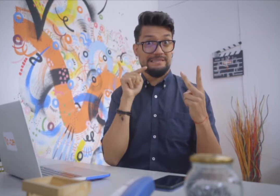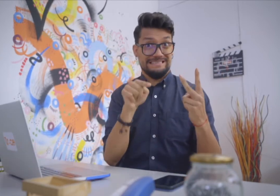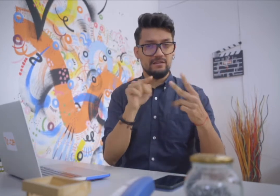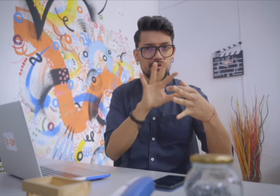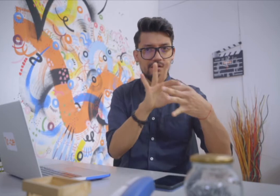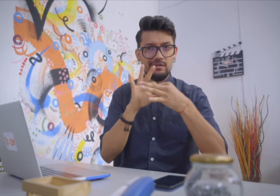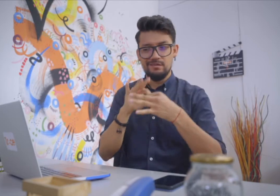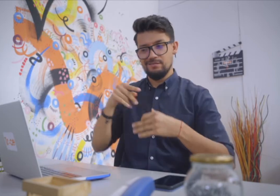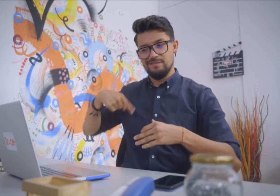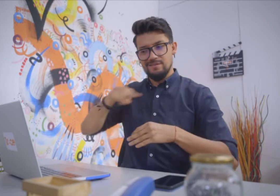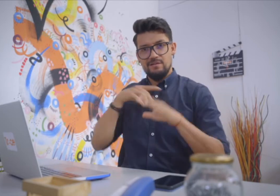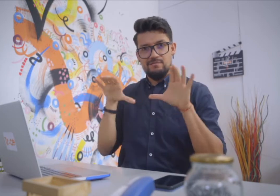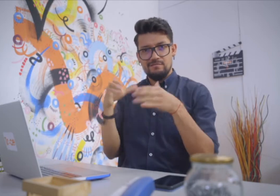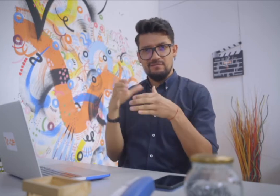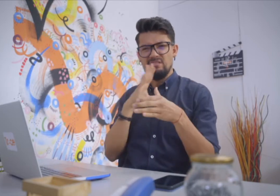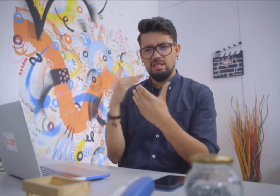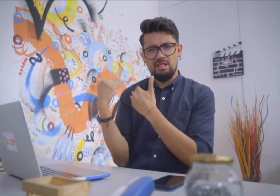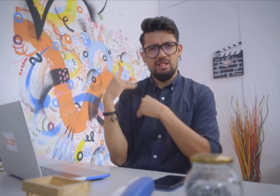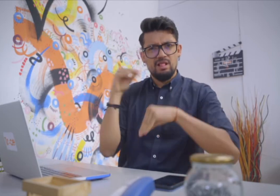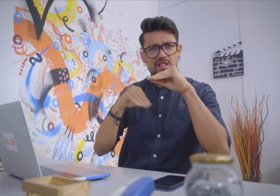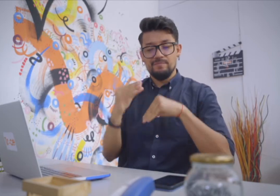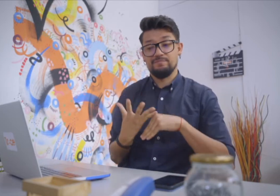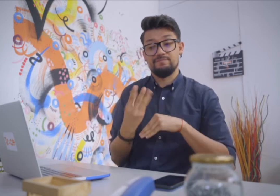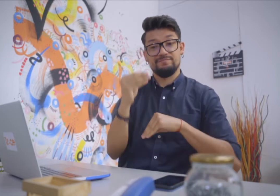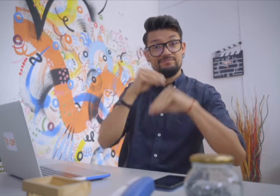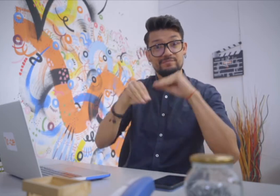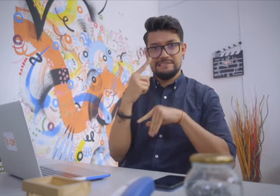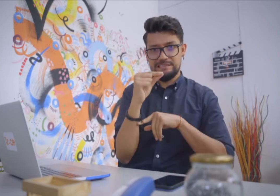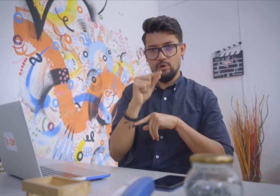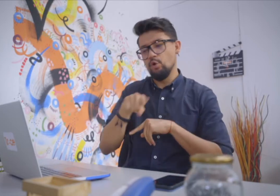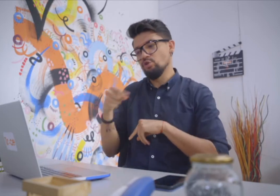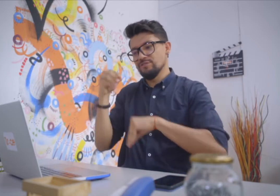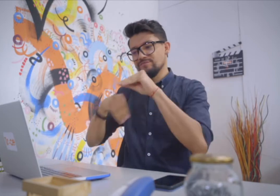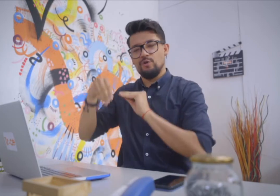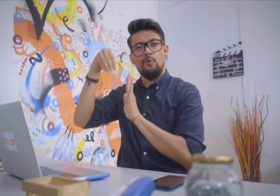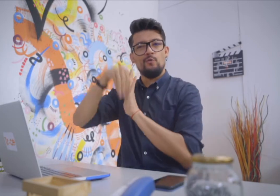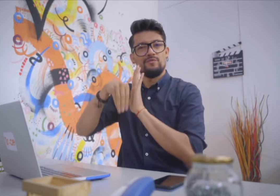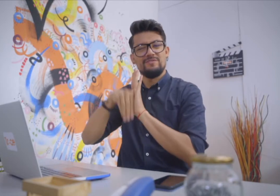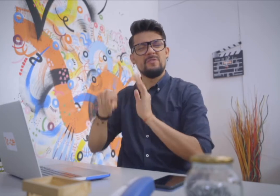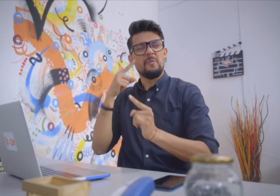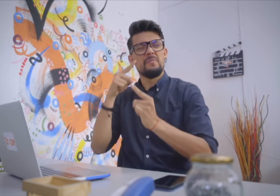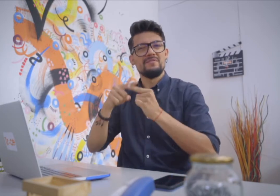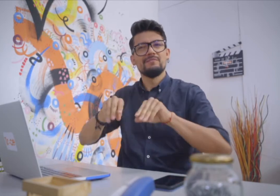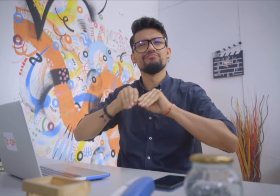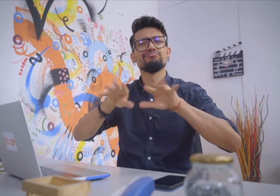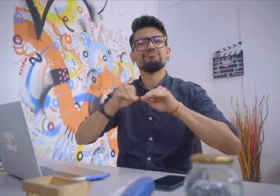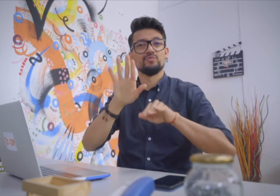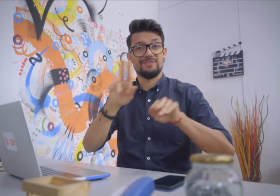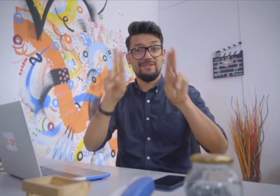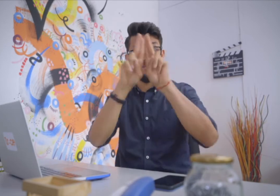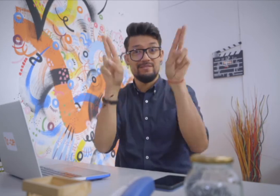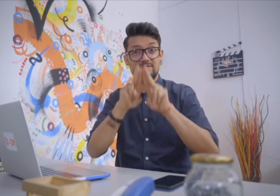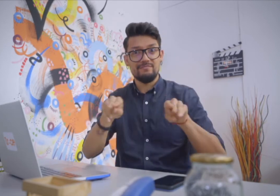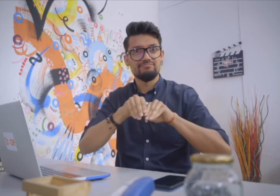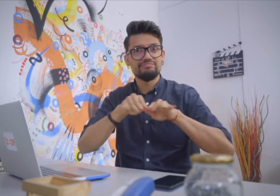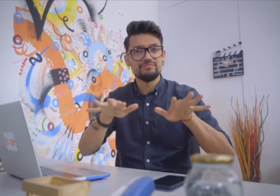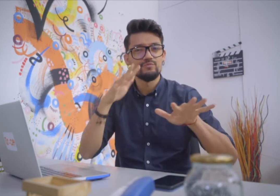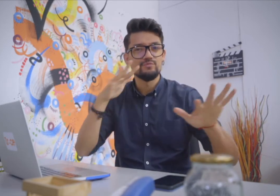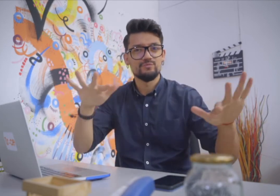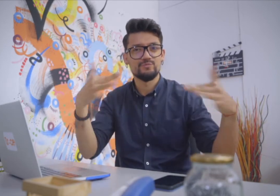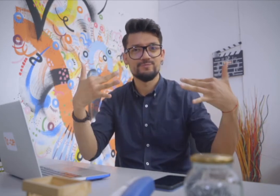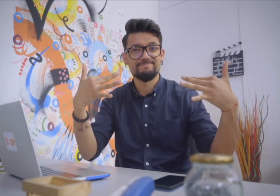diferentes ventanas digitales y los contenidos exclusivos que el equipo digital diseña y realiza para el público online.